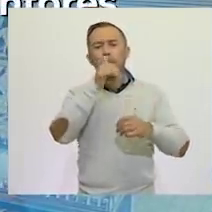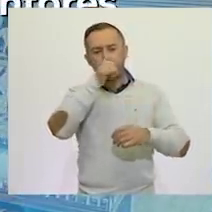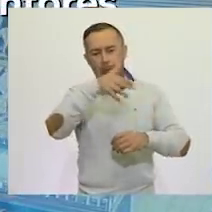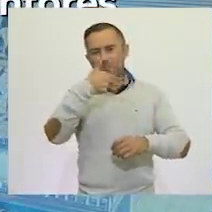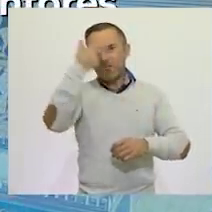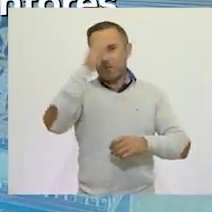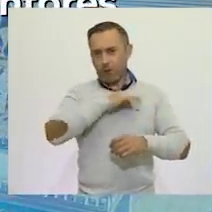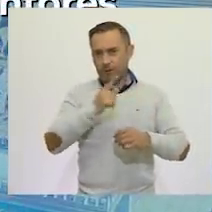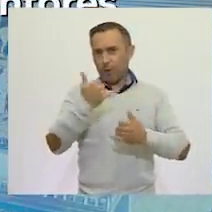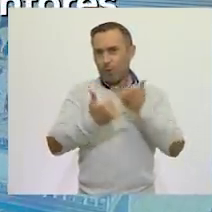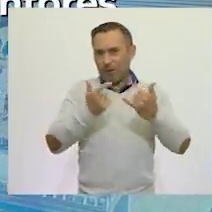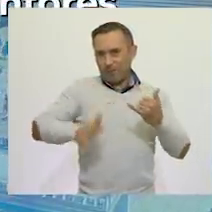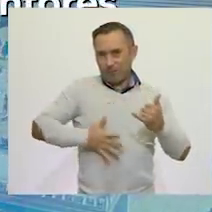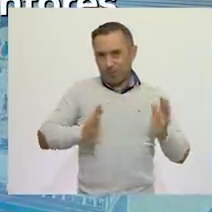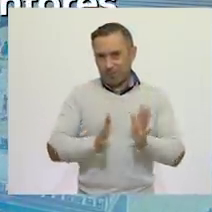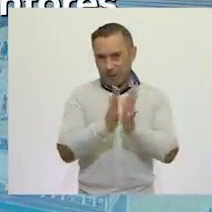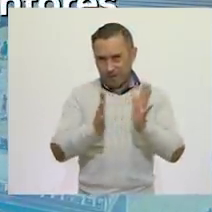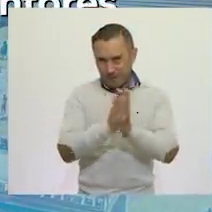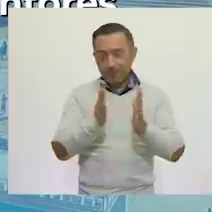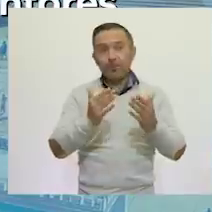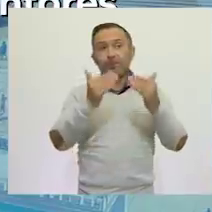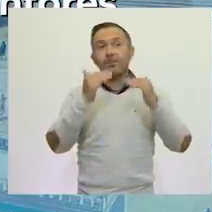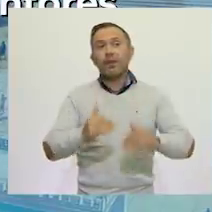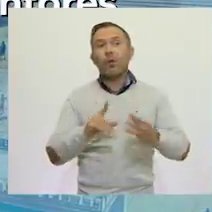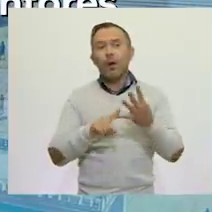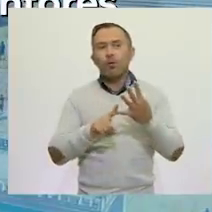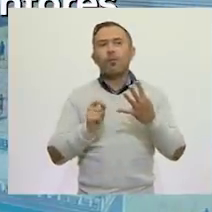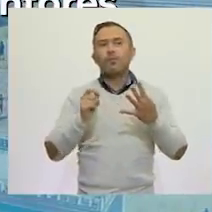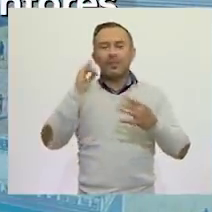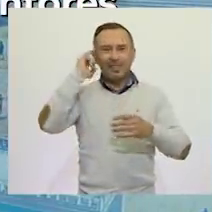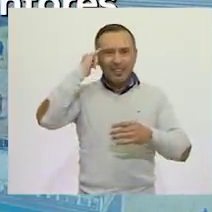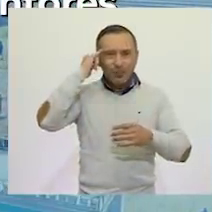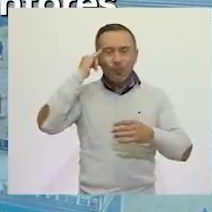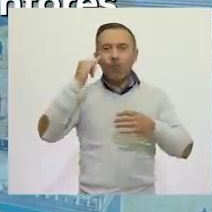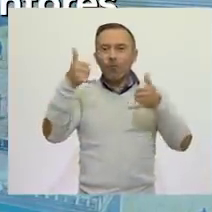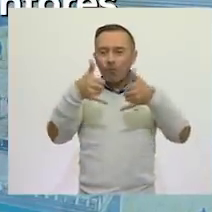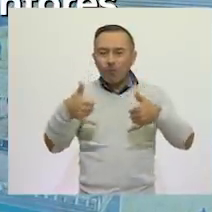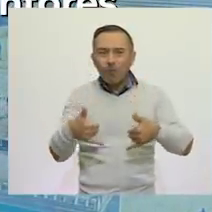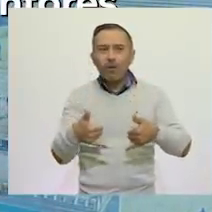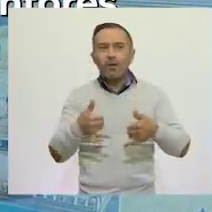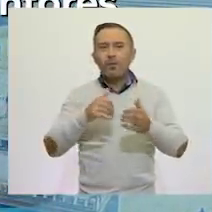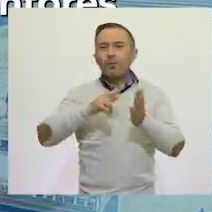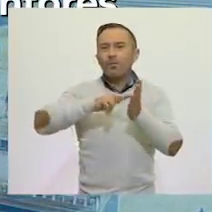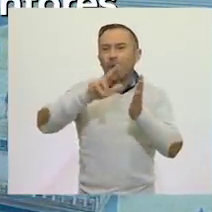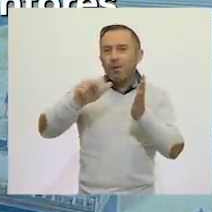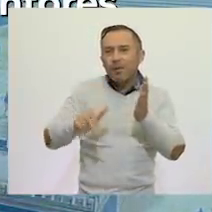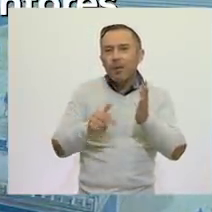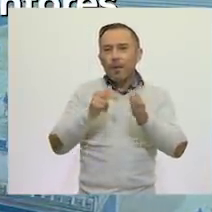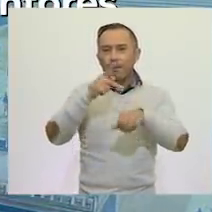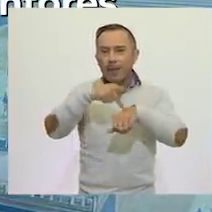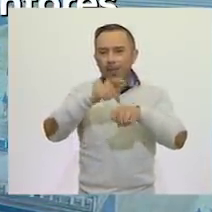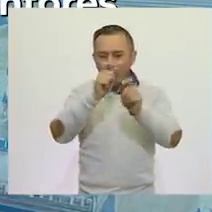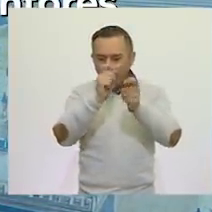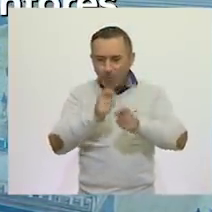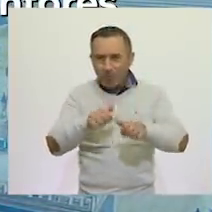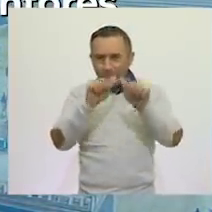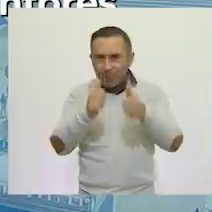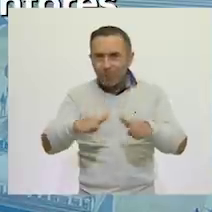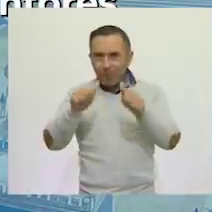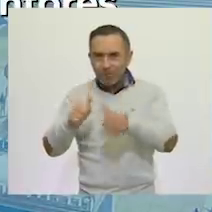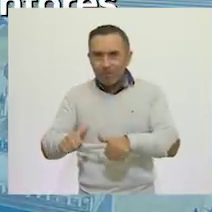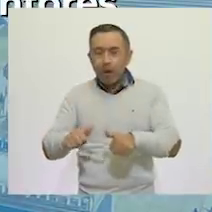4. Alfareros, escultores y pintores, encargados de hacer obras de gran magnitud como las